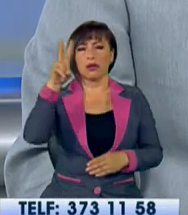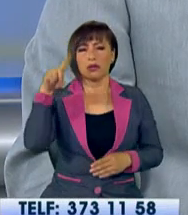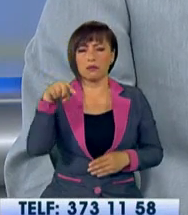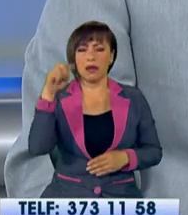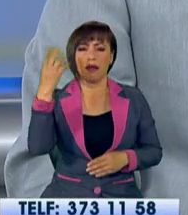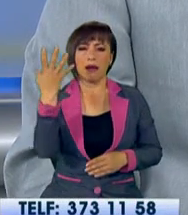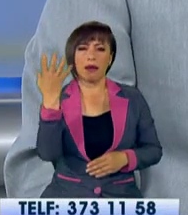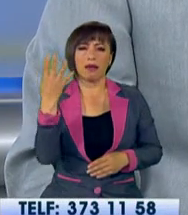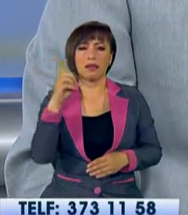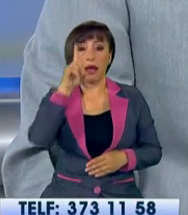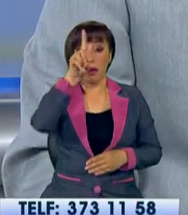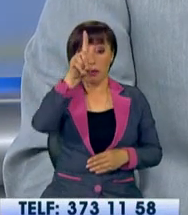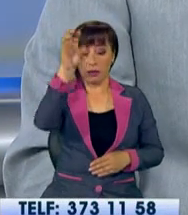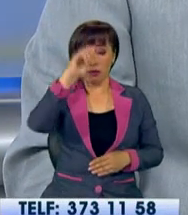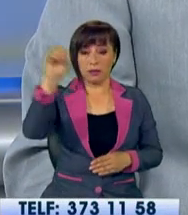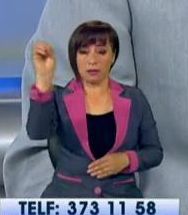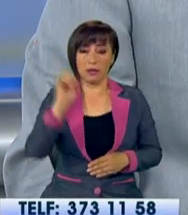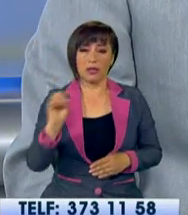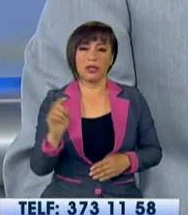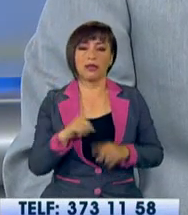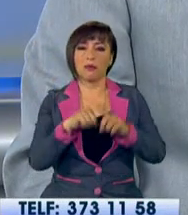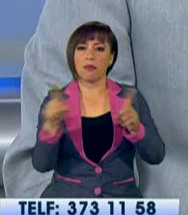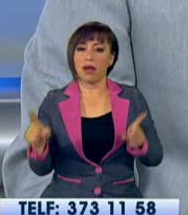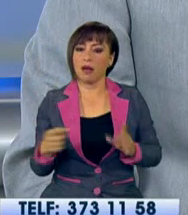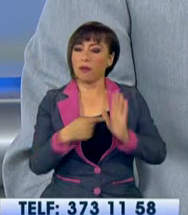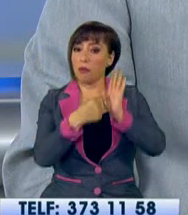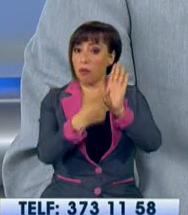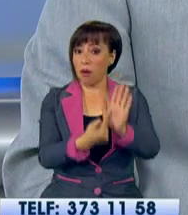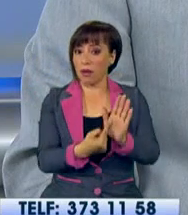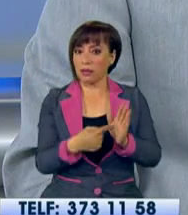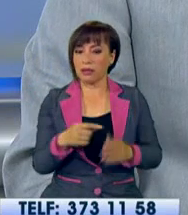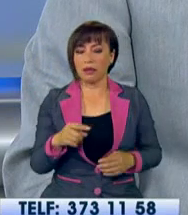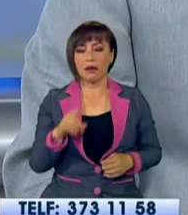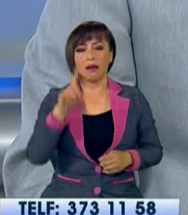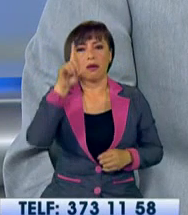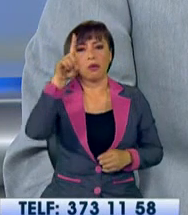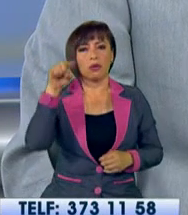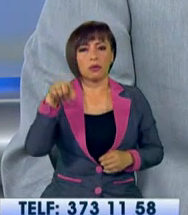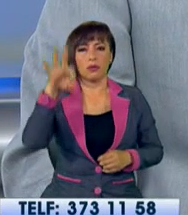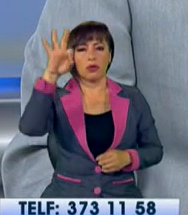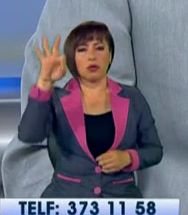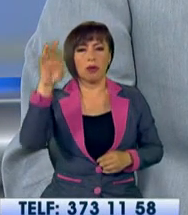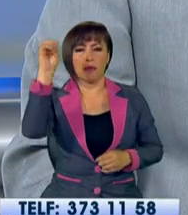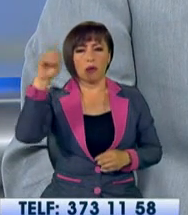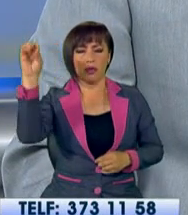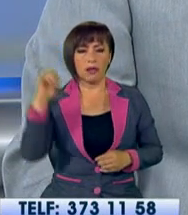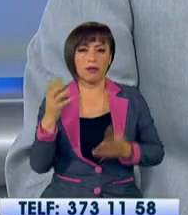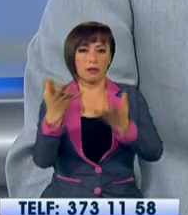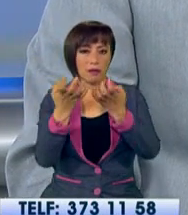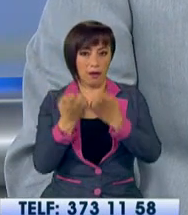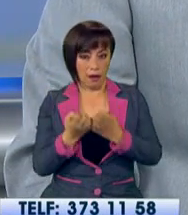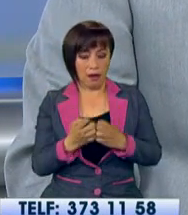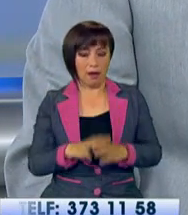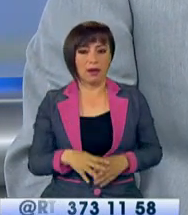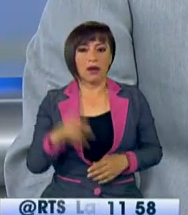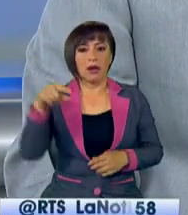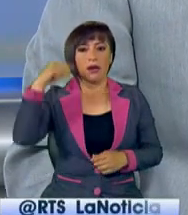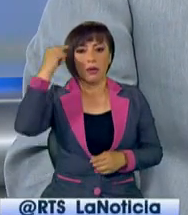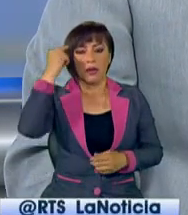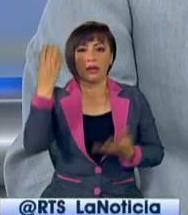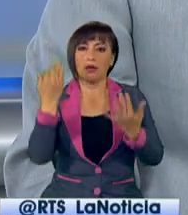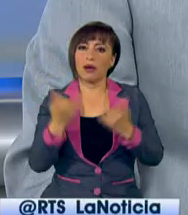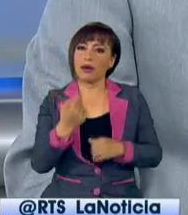sería del 1%. Sin embargo, la cifra que se preveía era del 1,9%. Según el gobierno, este resultado se debe a la